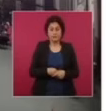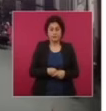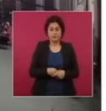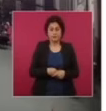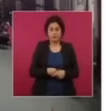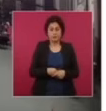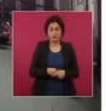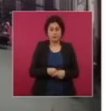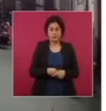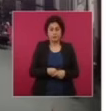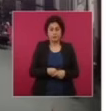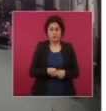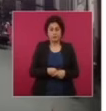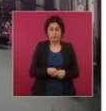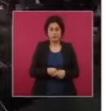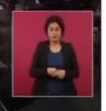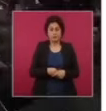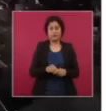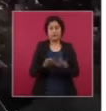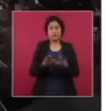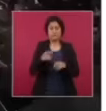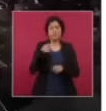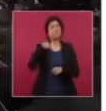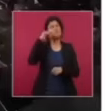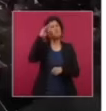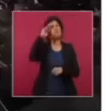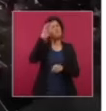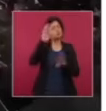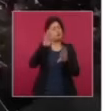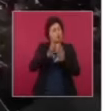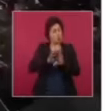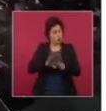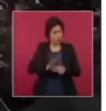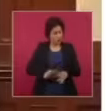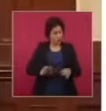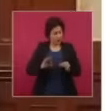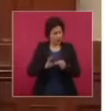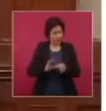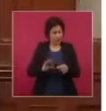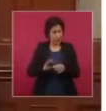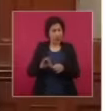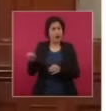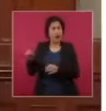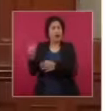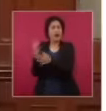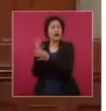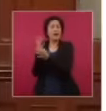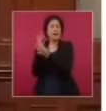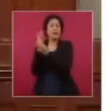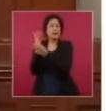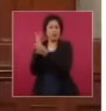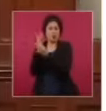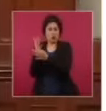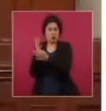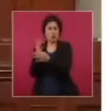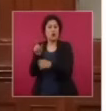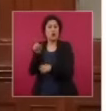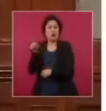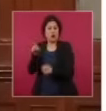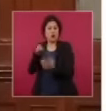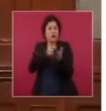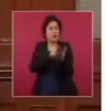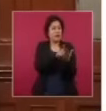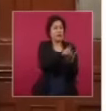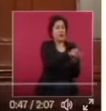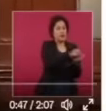lo quiero expresar correctamente, a favor del derecho más que de la justicia. A ver si